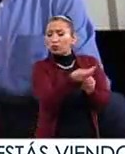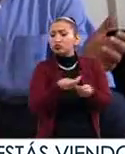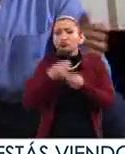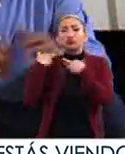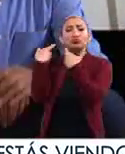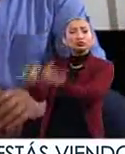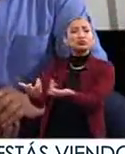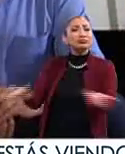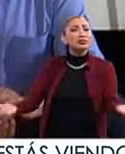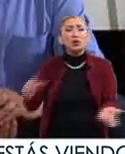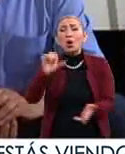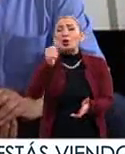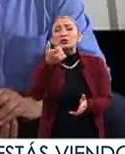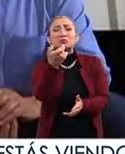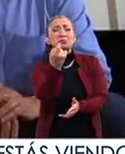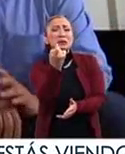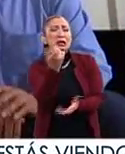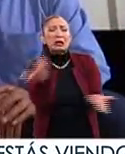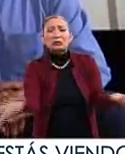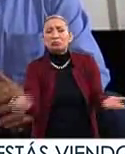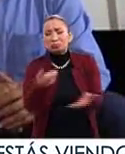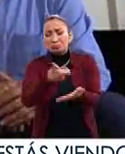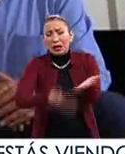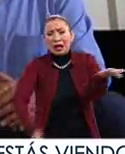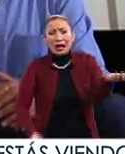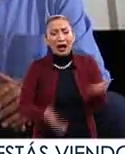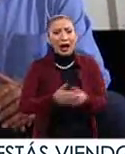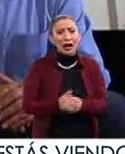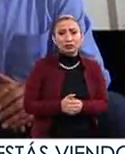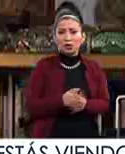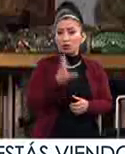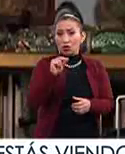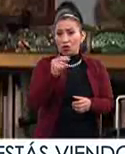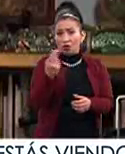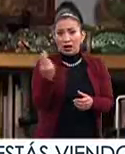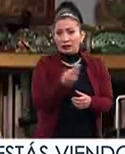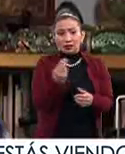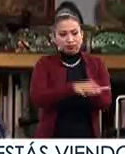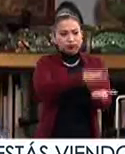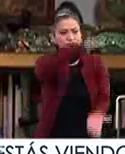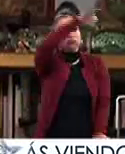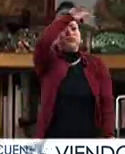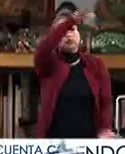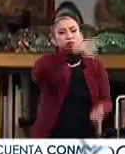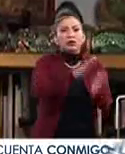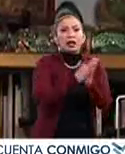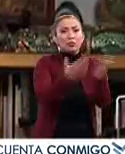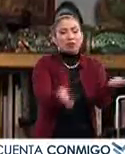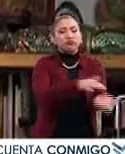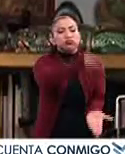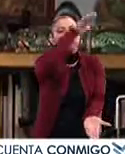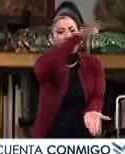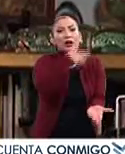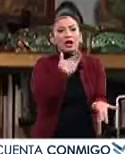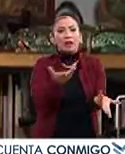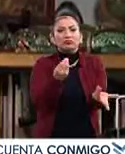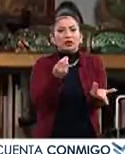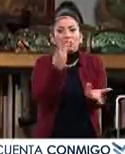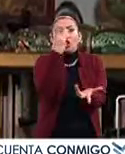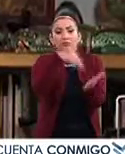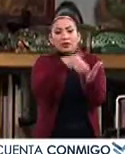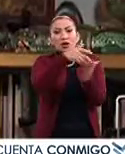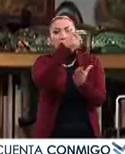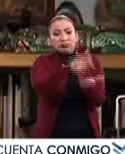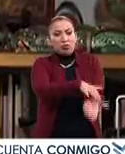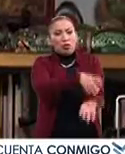obra. Nos cuesta 11 pesos. Es Pero, otra y cosa. no tienes hacemos un stock. una edición Claro. que nos come 1 o 2